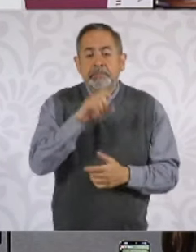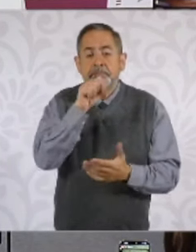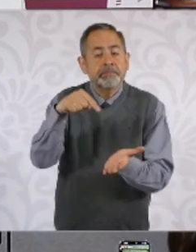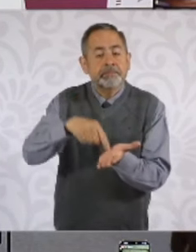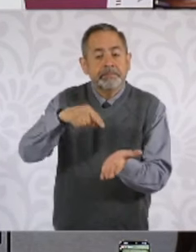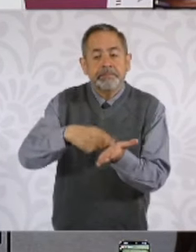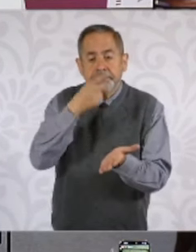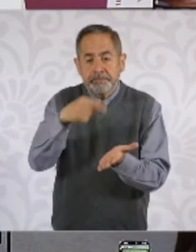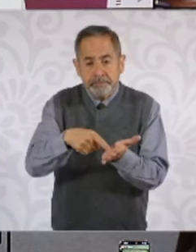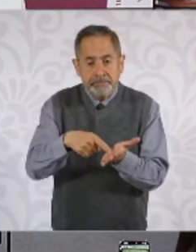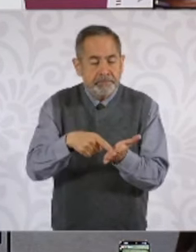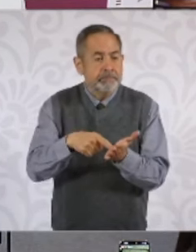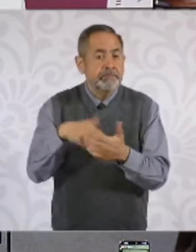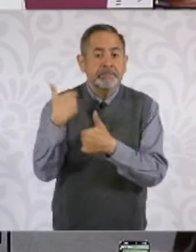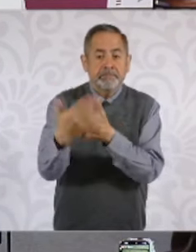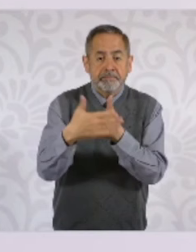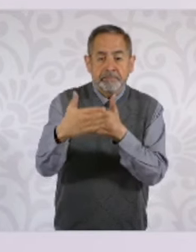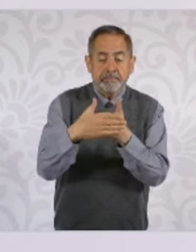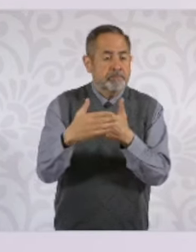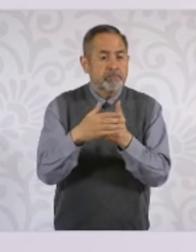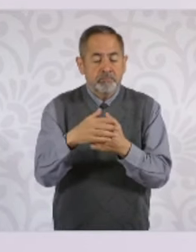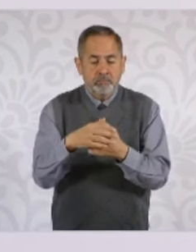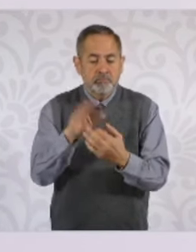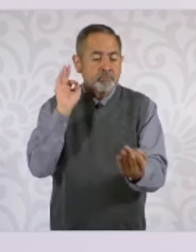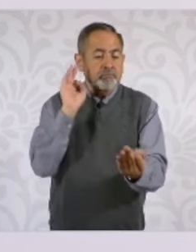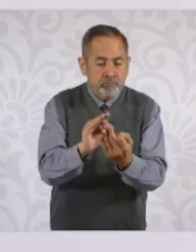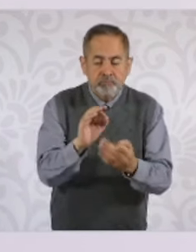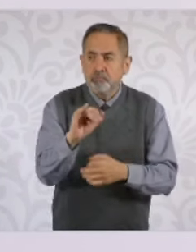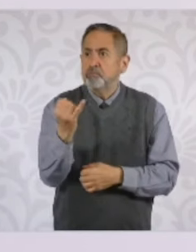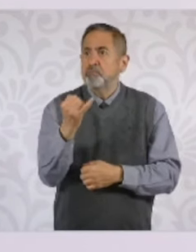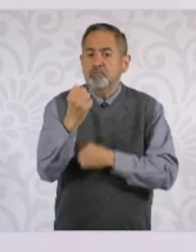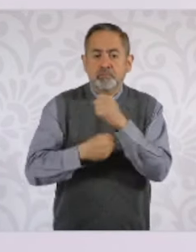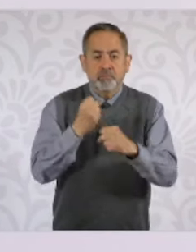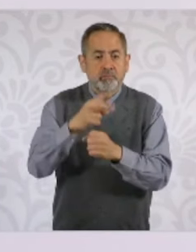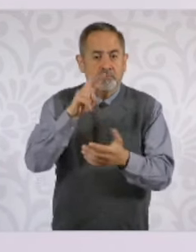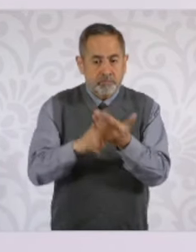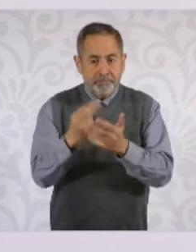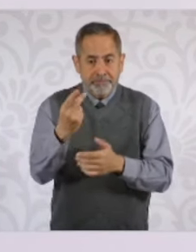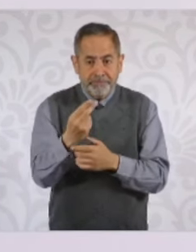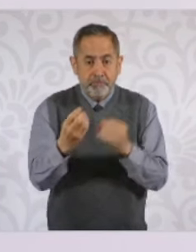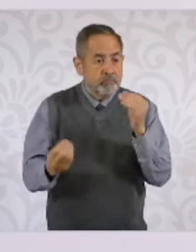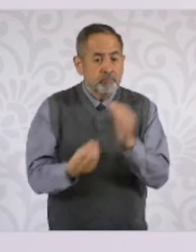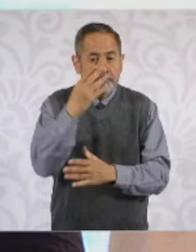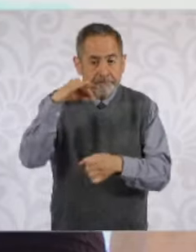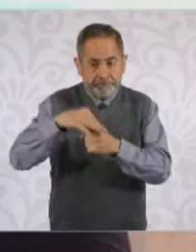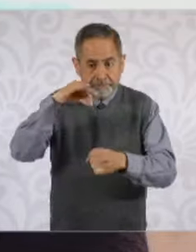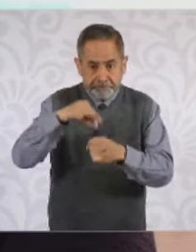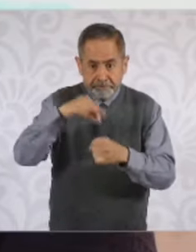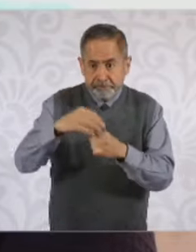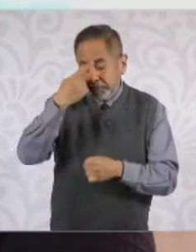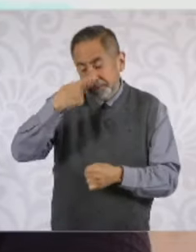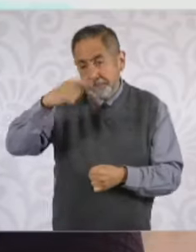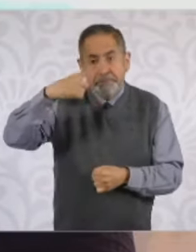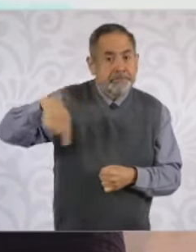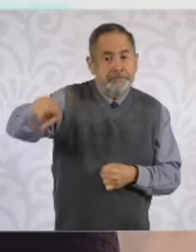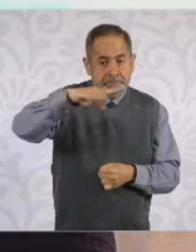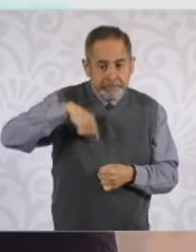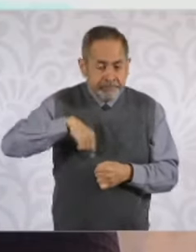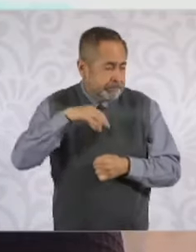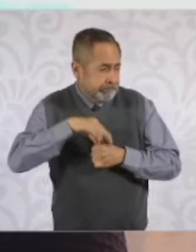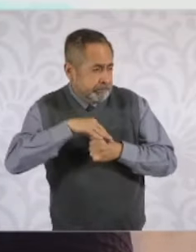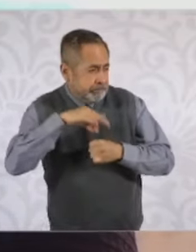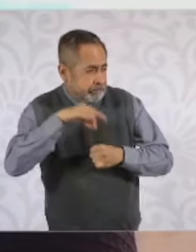elección extraordinaria en junio de 2025 para renovar la